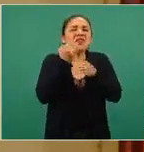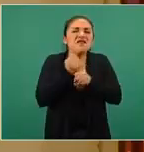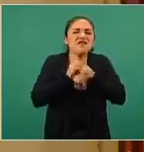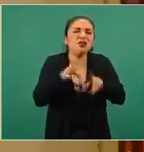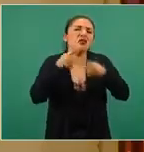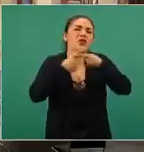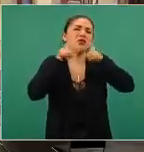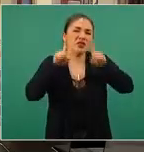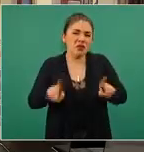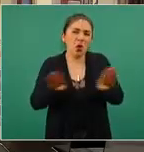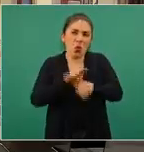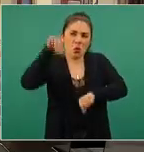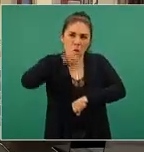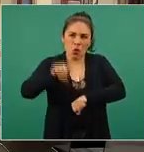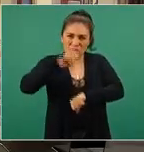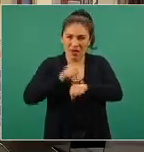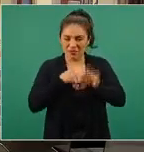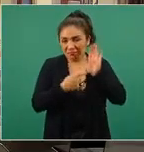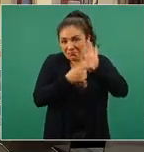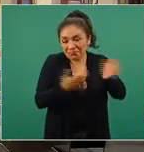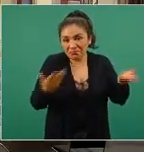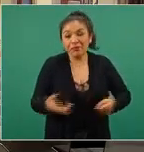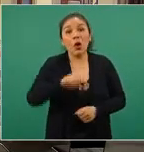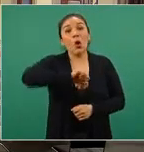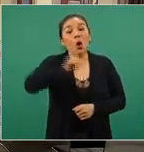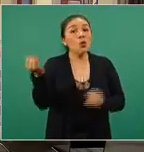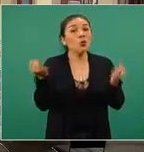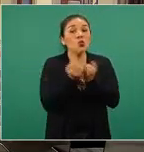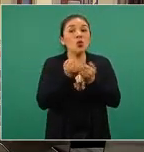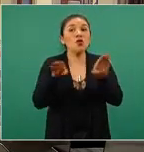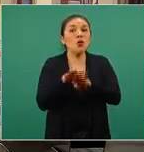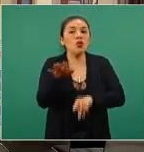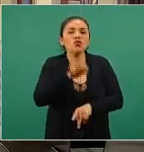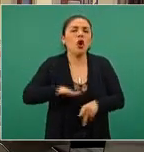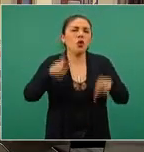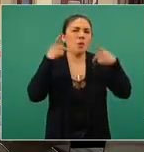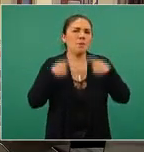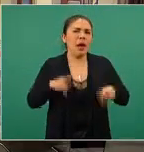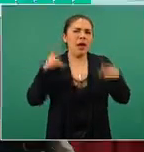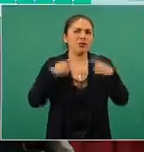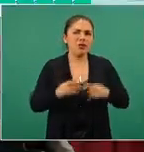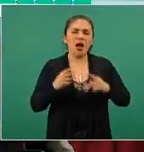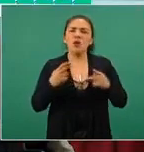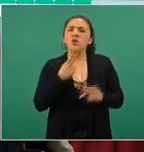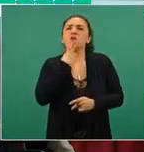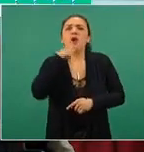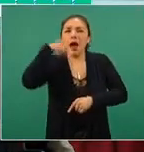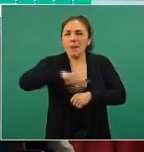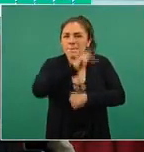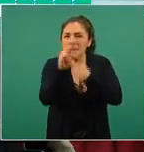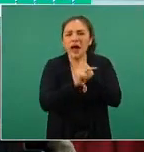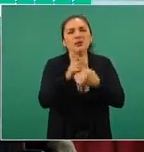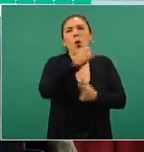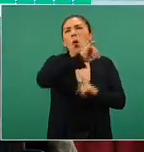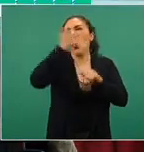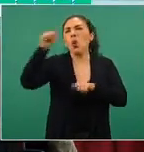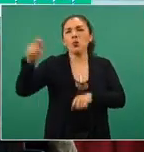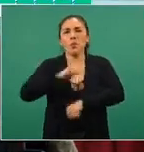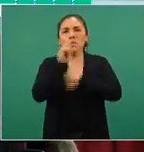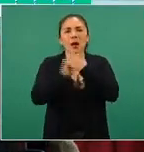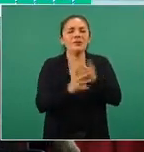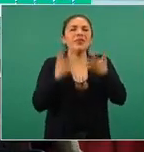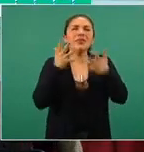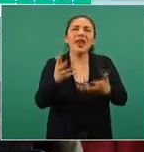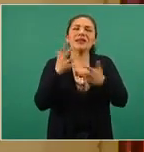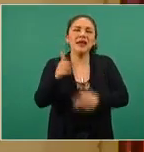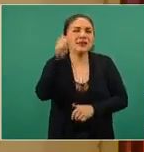vengo a presentar este día. Y por supuesto, lo que todos los sanitaristas de este país y de cualquier país hemos